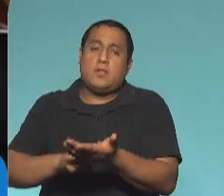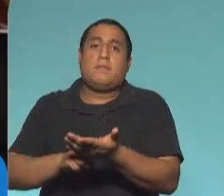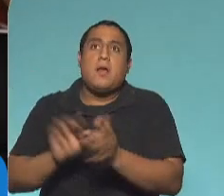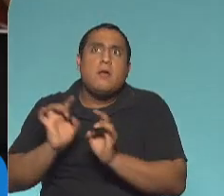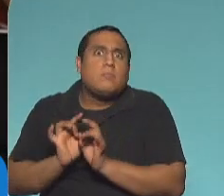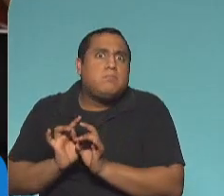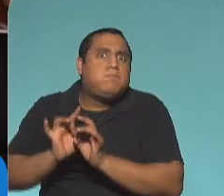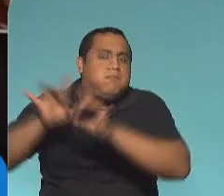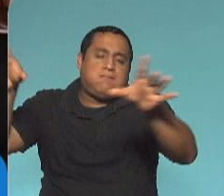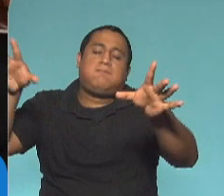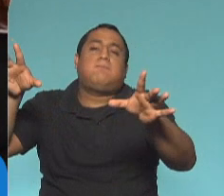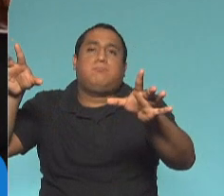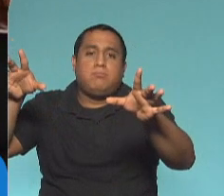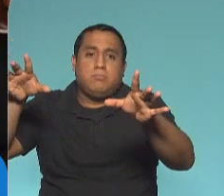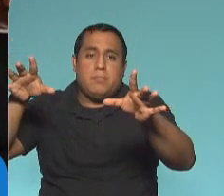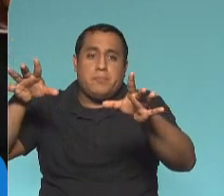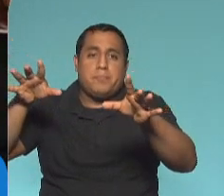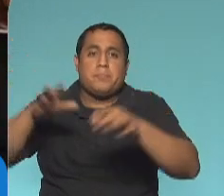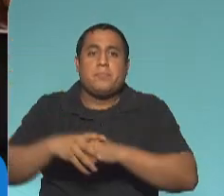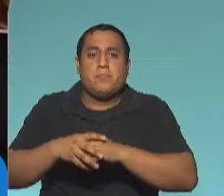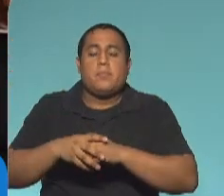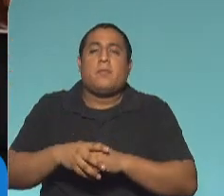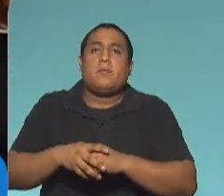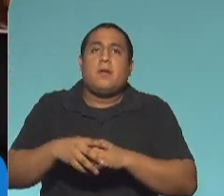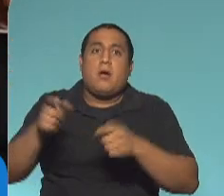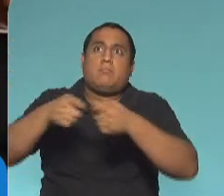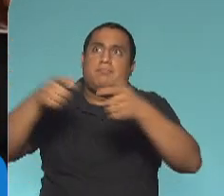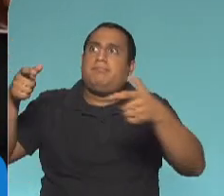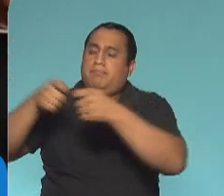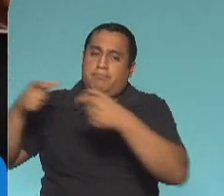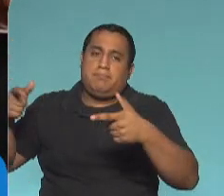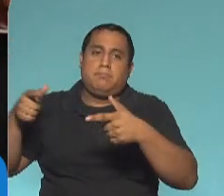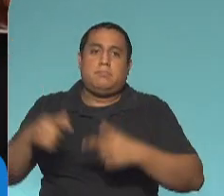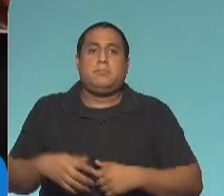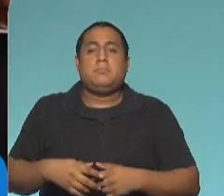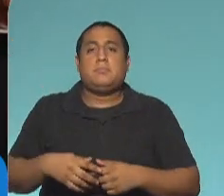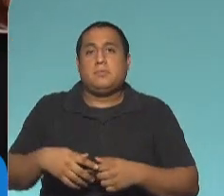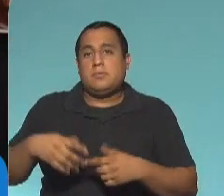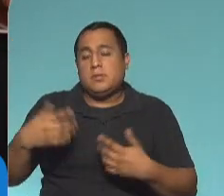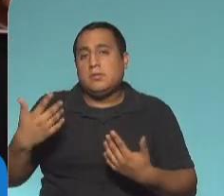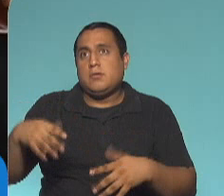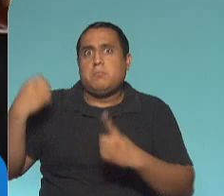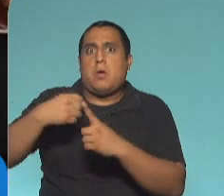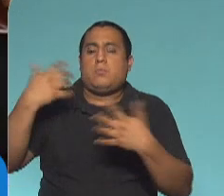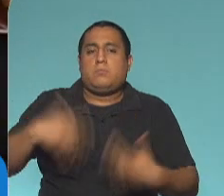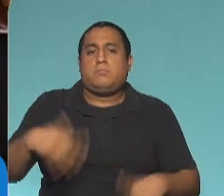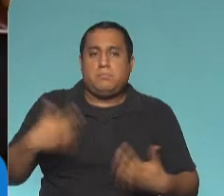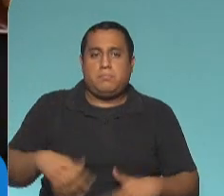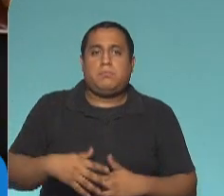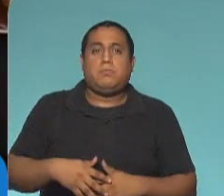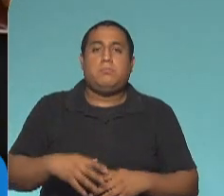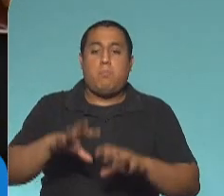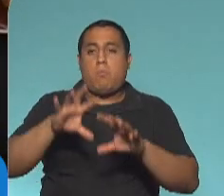se ha trasladado, el epicentro está empezando a aumentar el número de casos y el impacto que está teniendo en